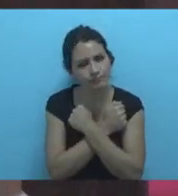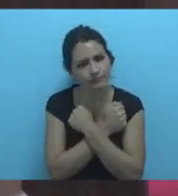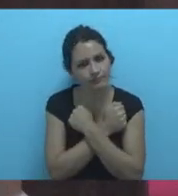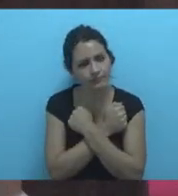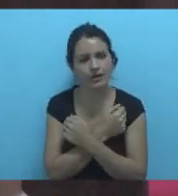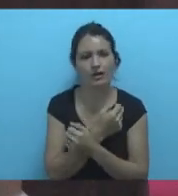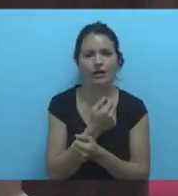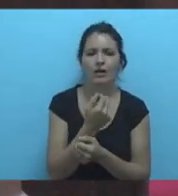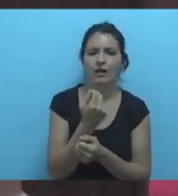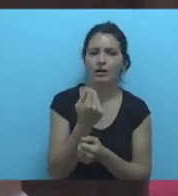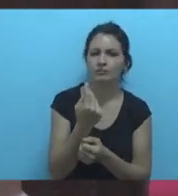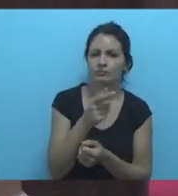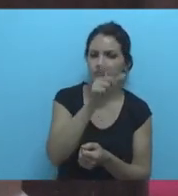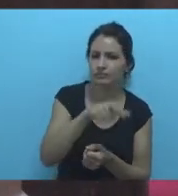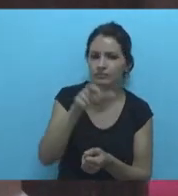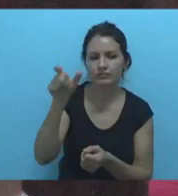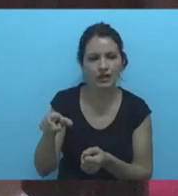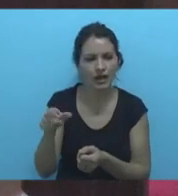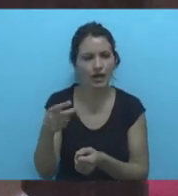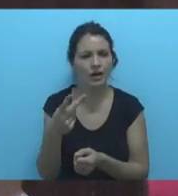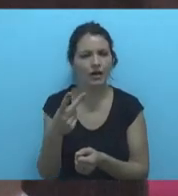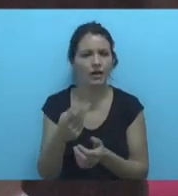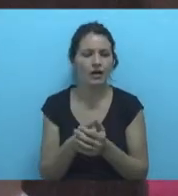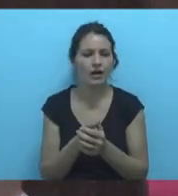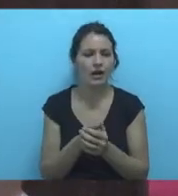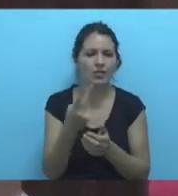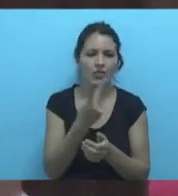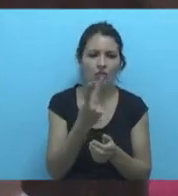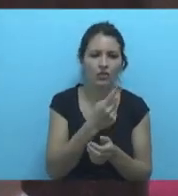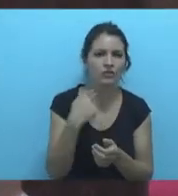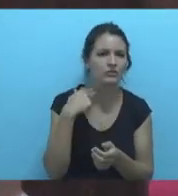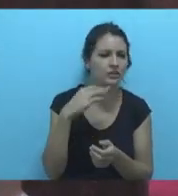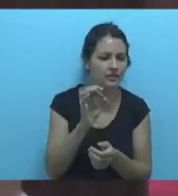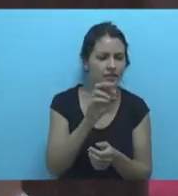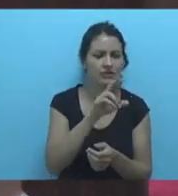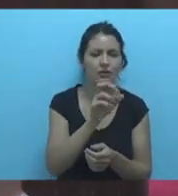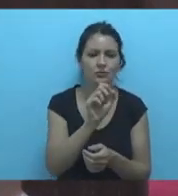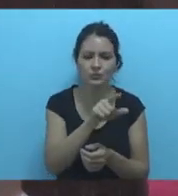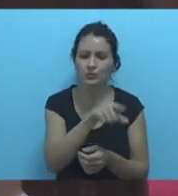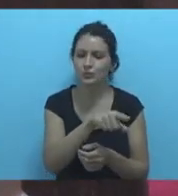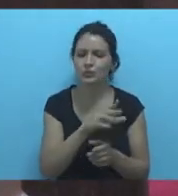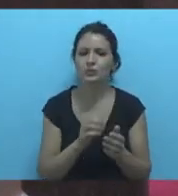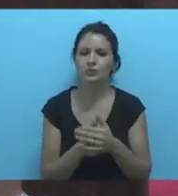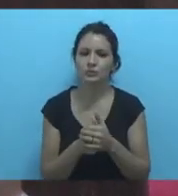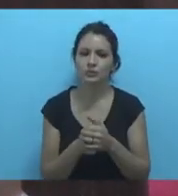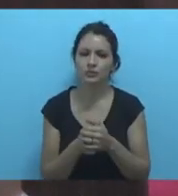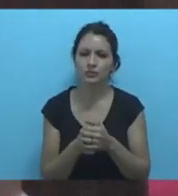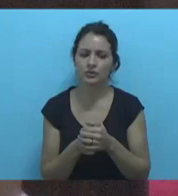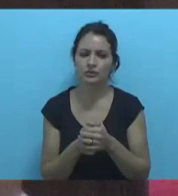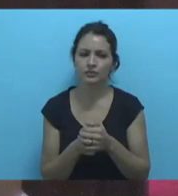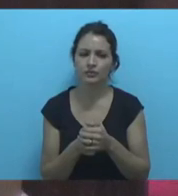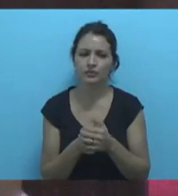abrazo a tanto a Fernando como a Roberto, su otro hijo, quien en su velatorio contaba cuando